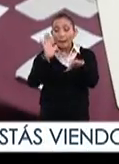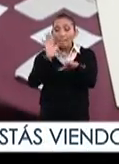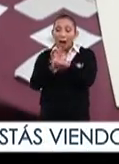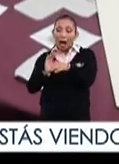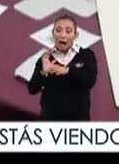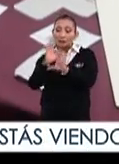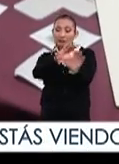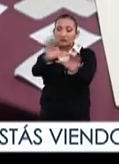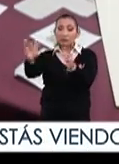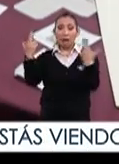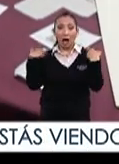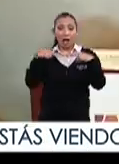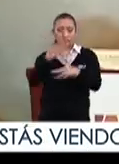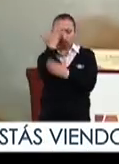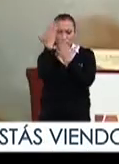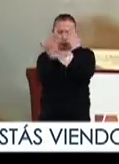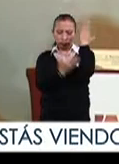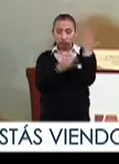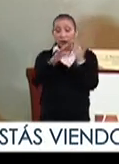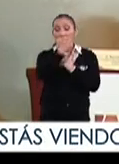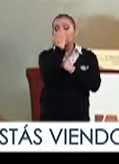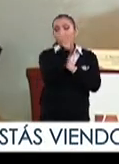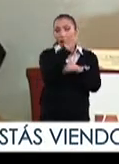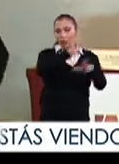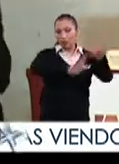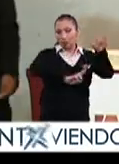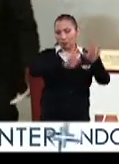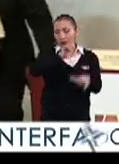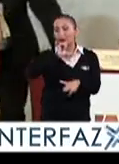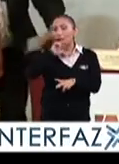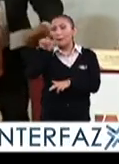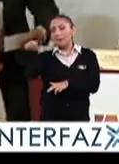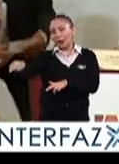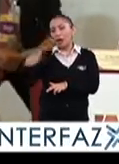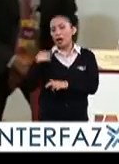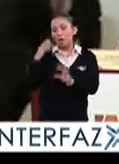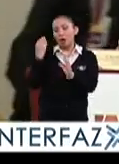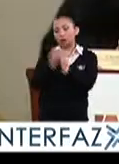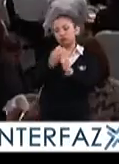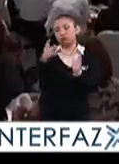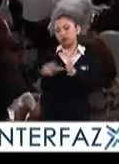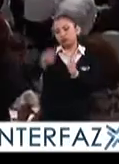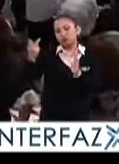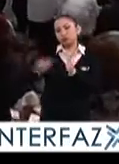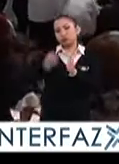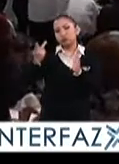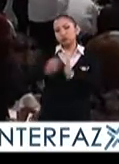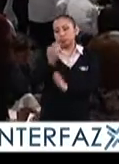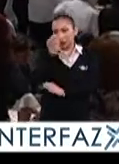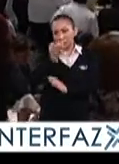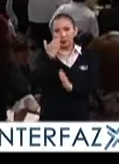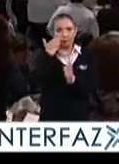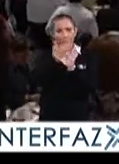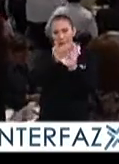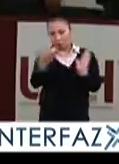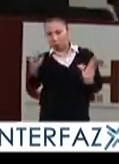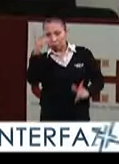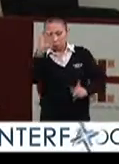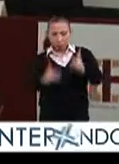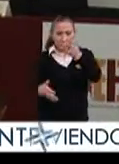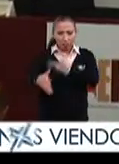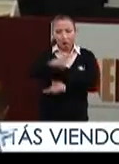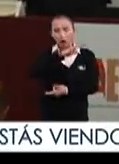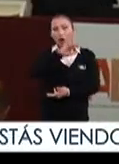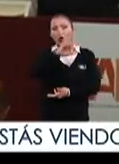la formación de los docentes, tanto en las escuelas normales como con capacitación continua. En esta jornada de diálogo,